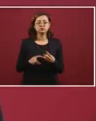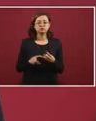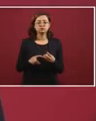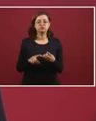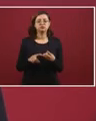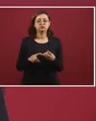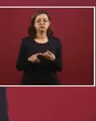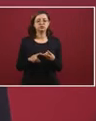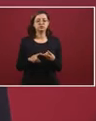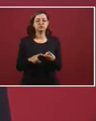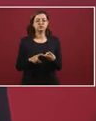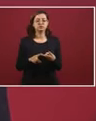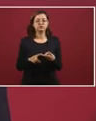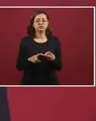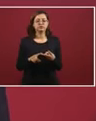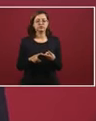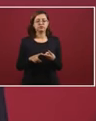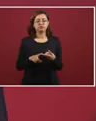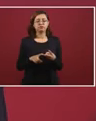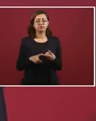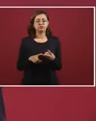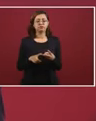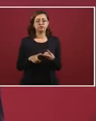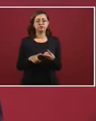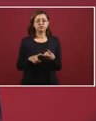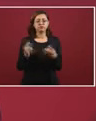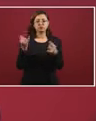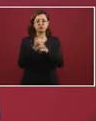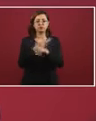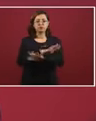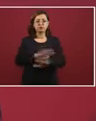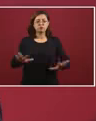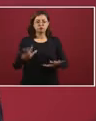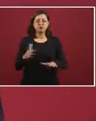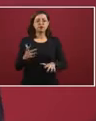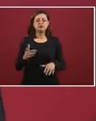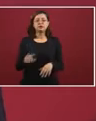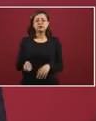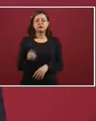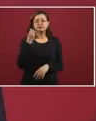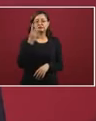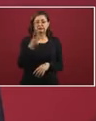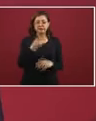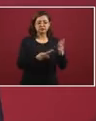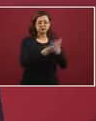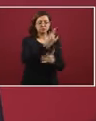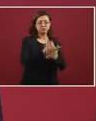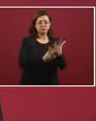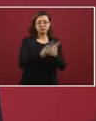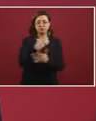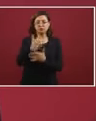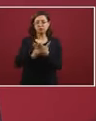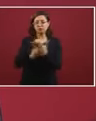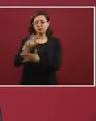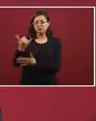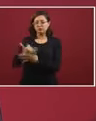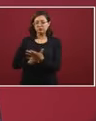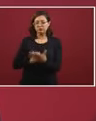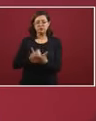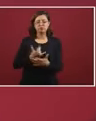sobre tres proyectos que están